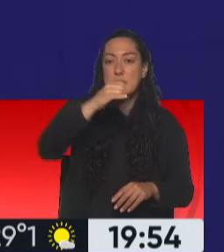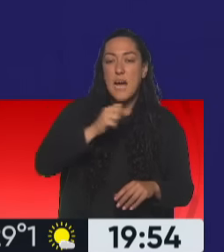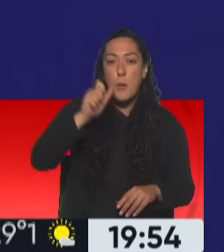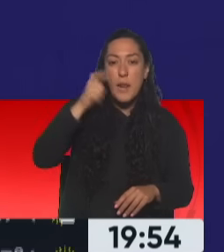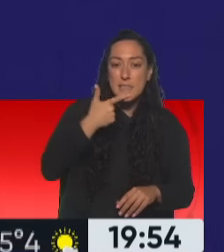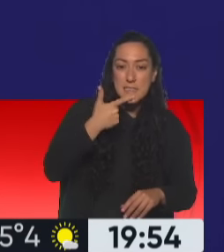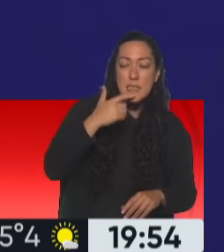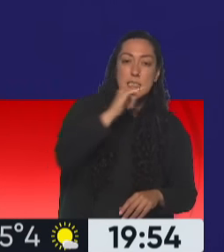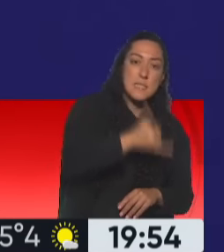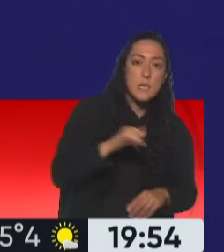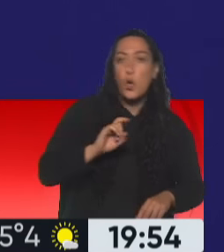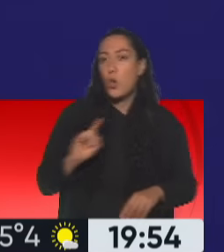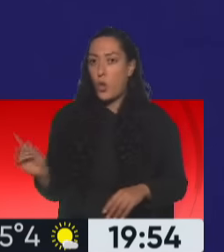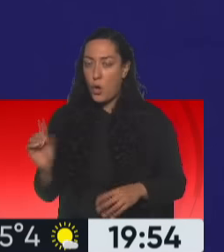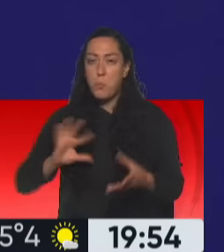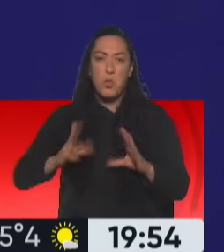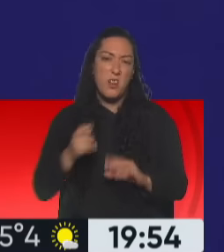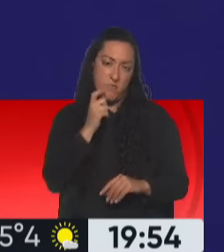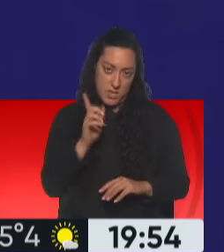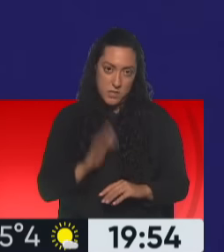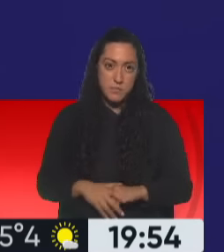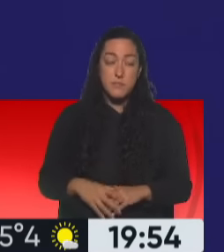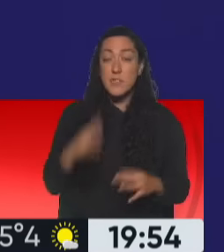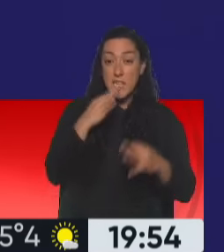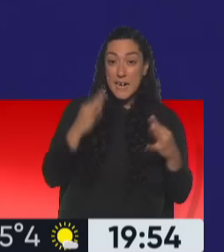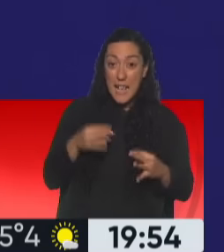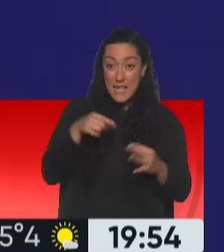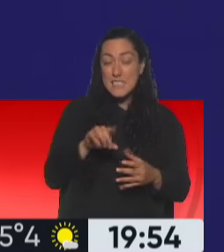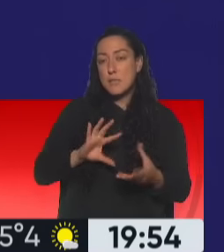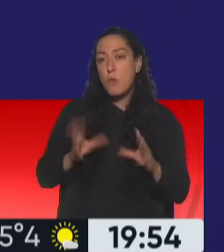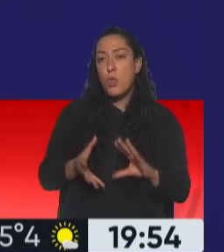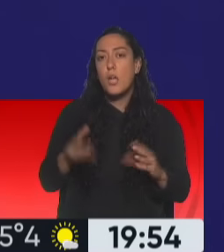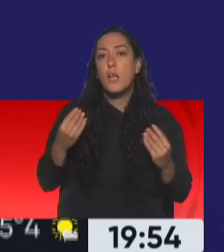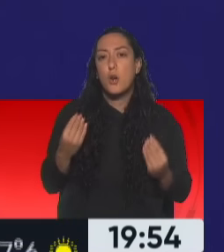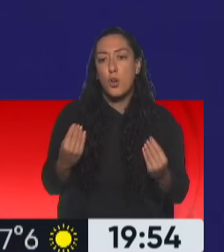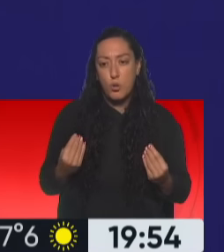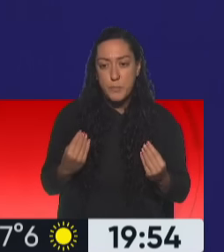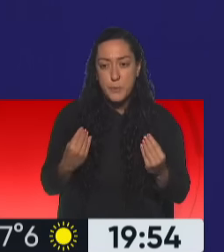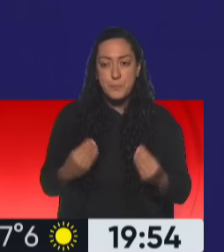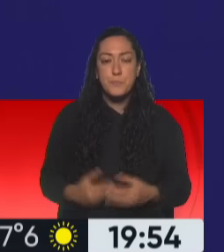difícil. Entonces, el tipo de cambio real en ese modelo viene determinado,